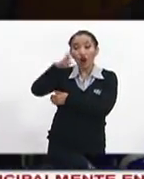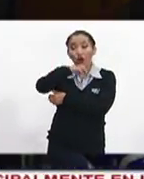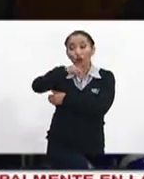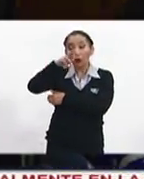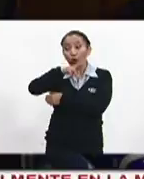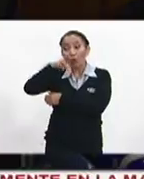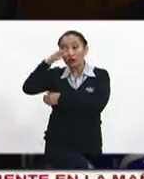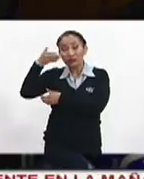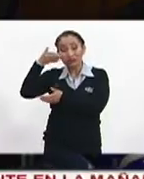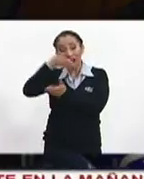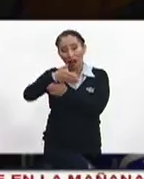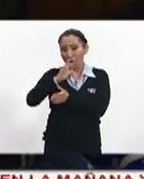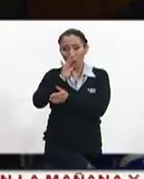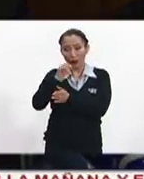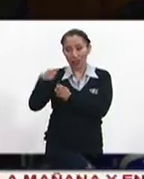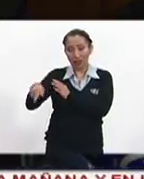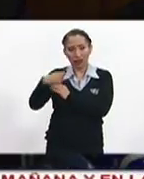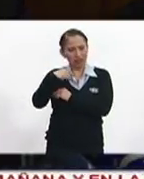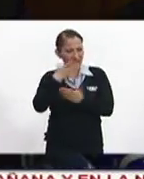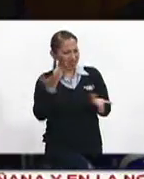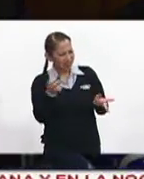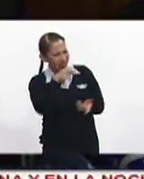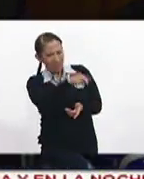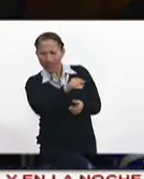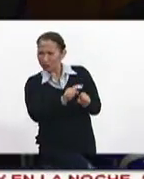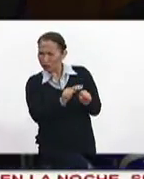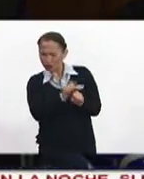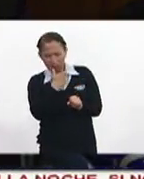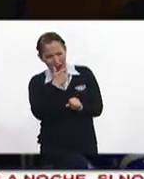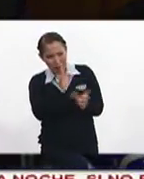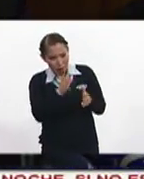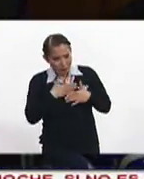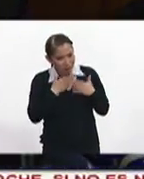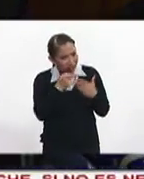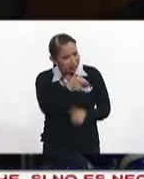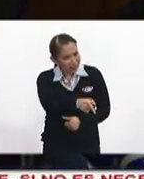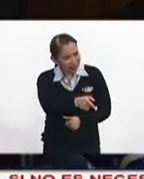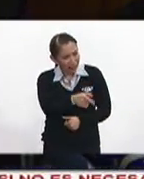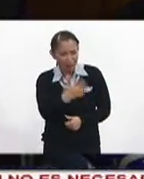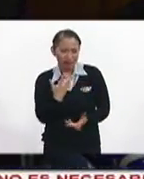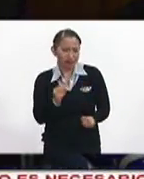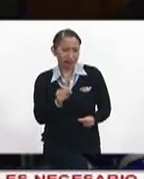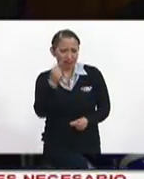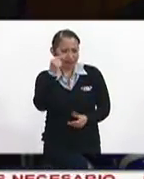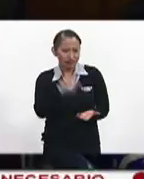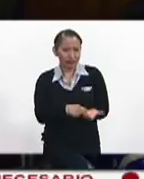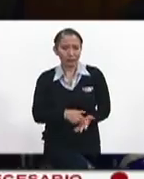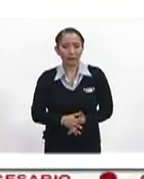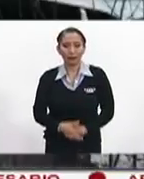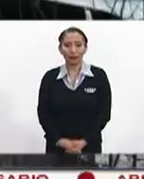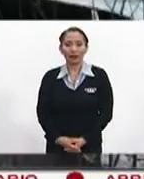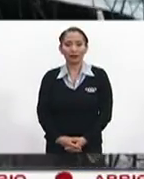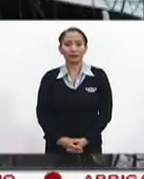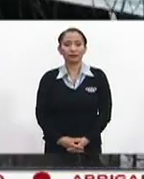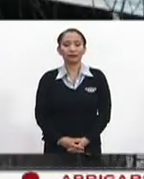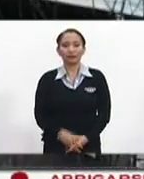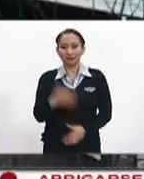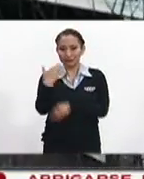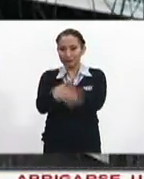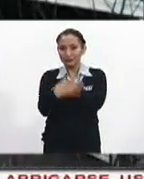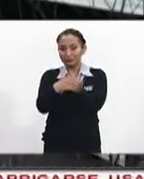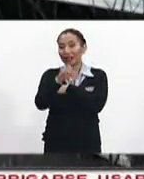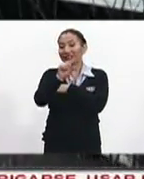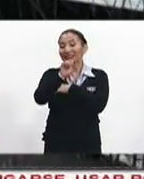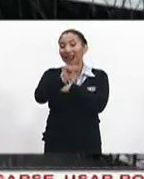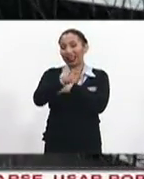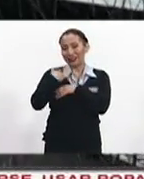Pero sabiendo cómo se han comportado los así llamados socios británicos, no podemos contar con su buena voluntad. En tanto, los